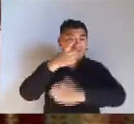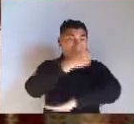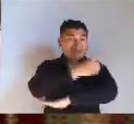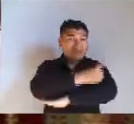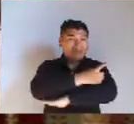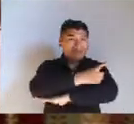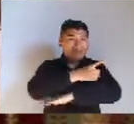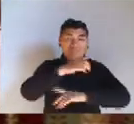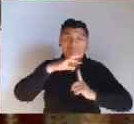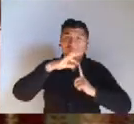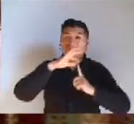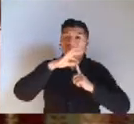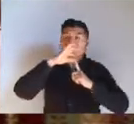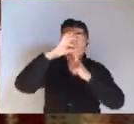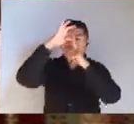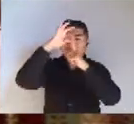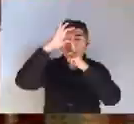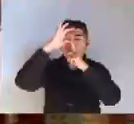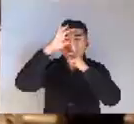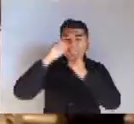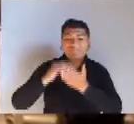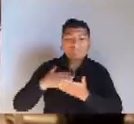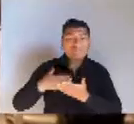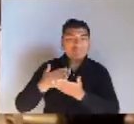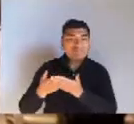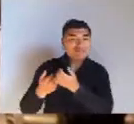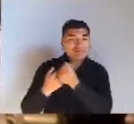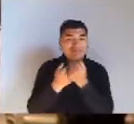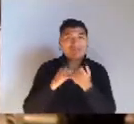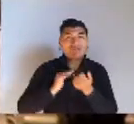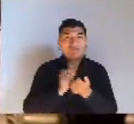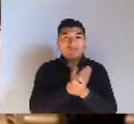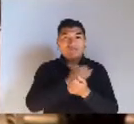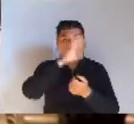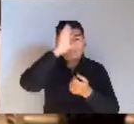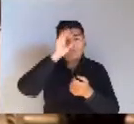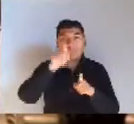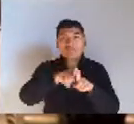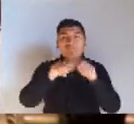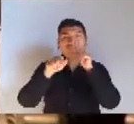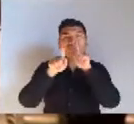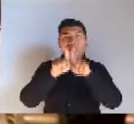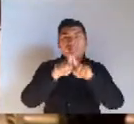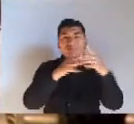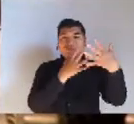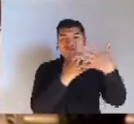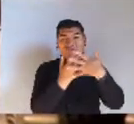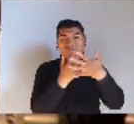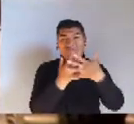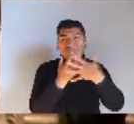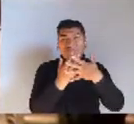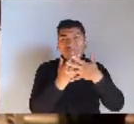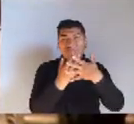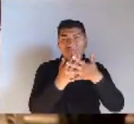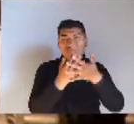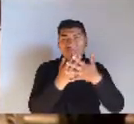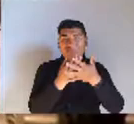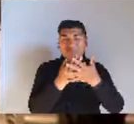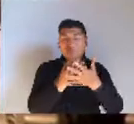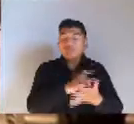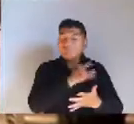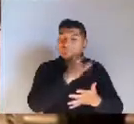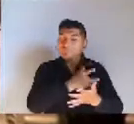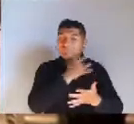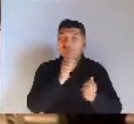ser particularmente solidarios con nuestros hermanos privados de la libertad. Seamos sensibles